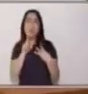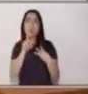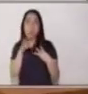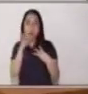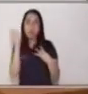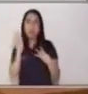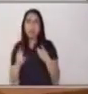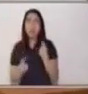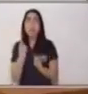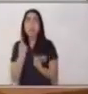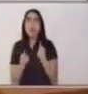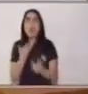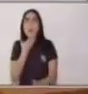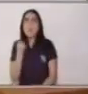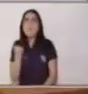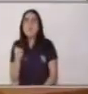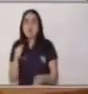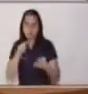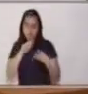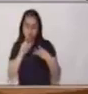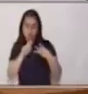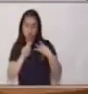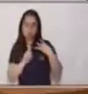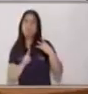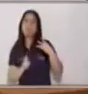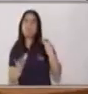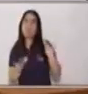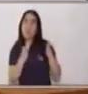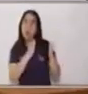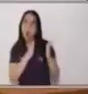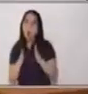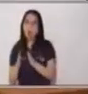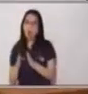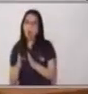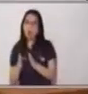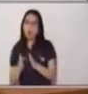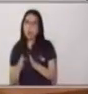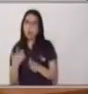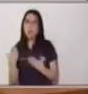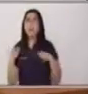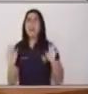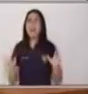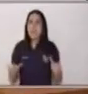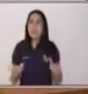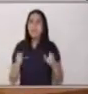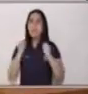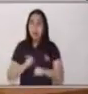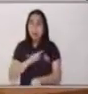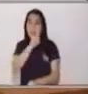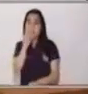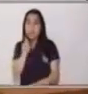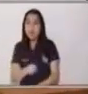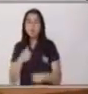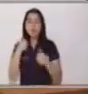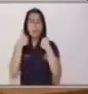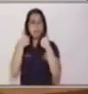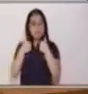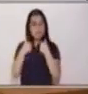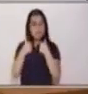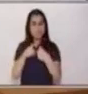más práctico utilizar estos tips para poder desarrollar una mejor fórmula de preguntas. Sé que lo vas a